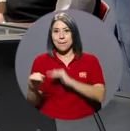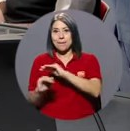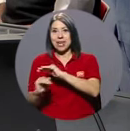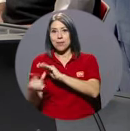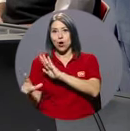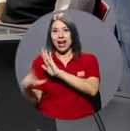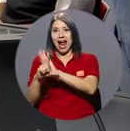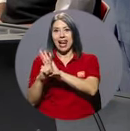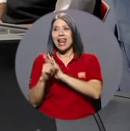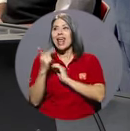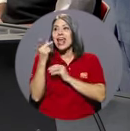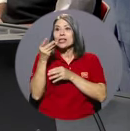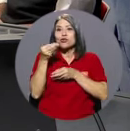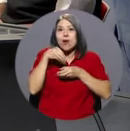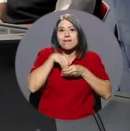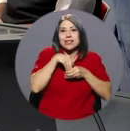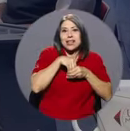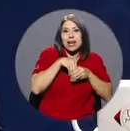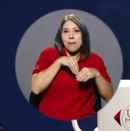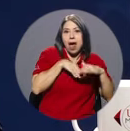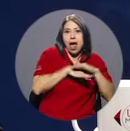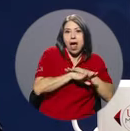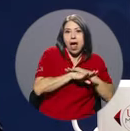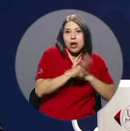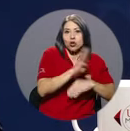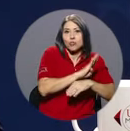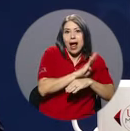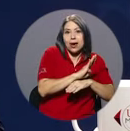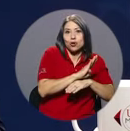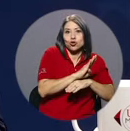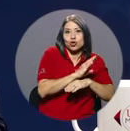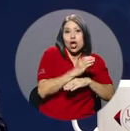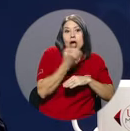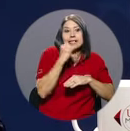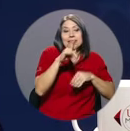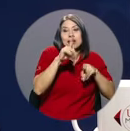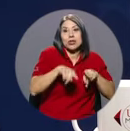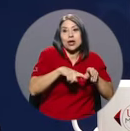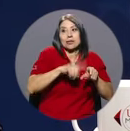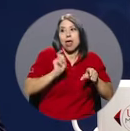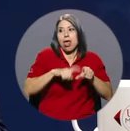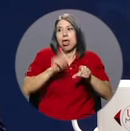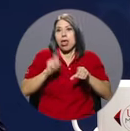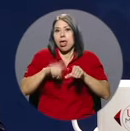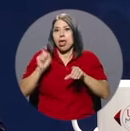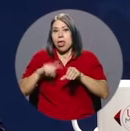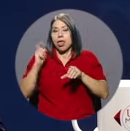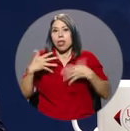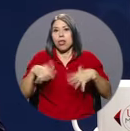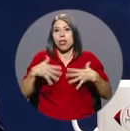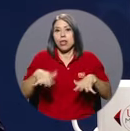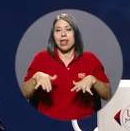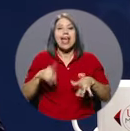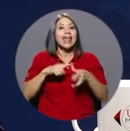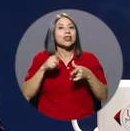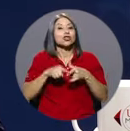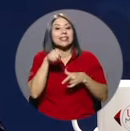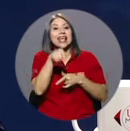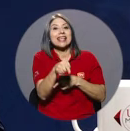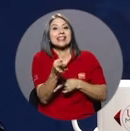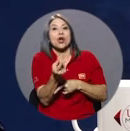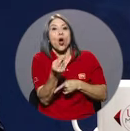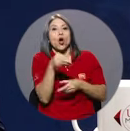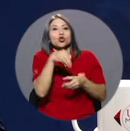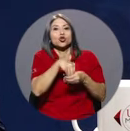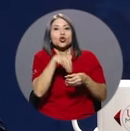es una reserva que tenemos que hacer los bancos ante alguna eventualidad de un retiro importante de clientes. Eso significa que entonces ese costo